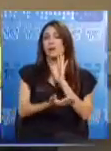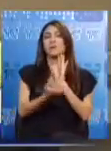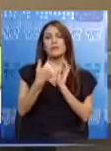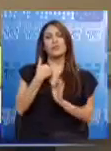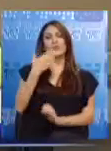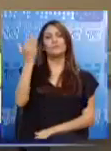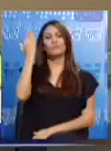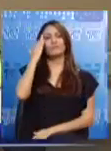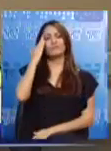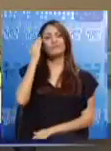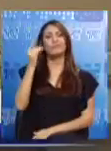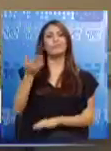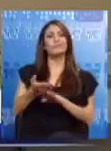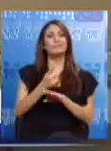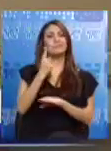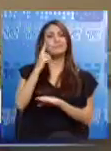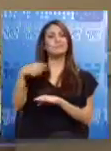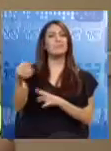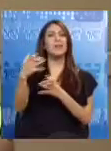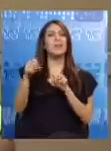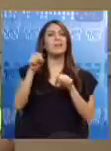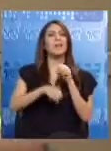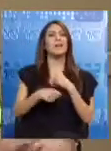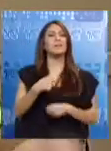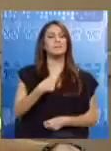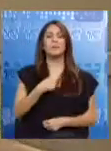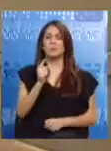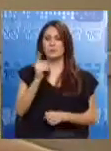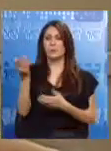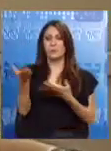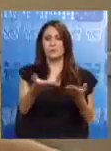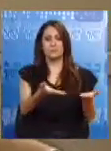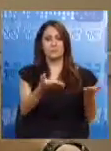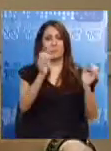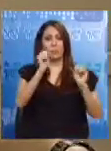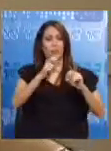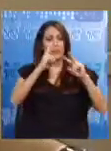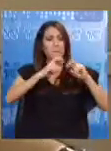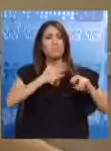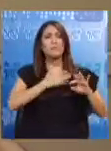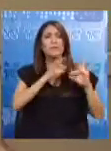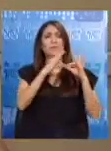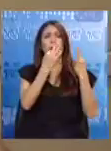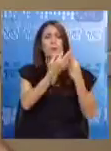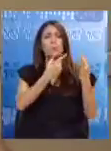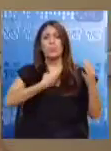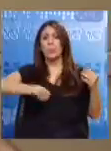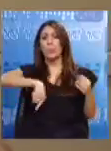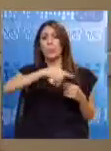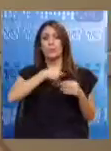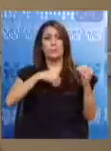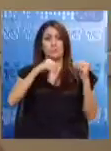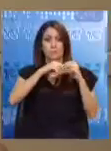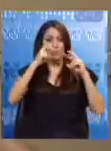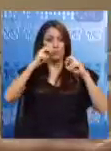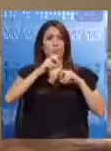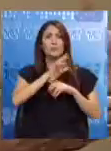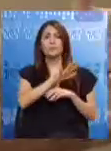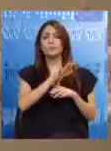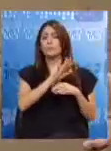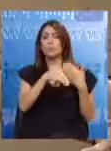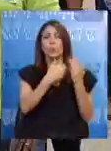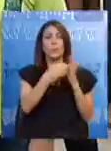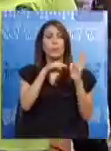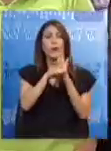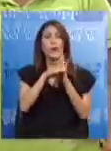yo mismo pedí que me investiguen a mí y a mi familia. No solamente con auditorías patrimoniales locales, soy el funcionario más auditado de toda la historia. O usted